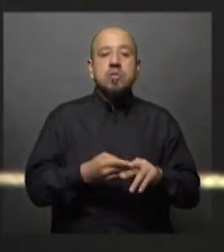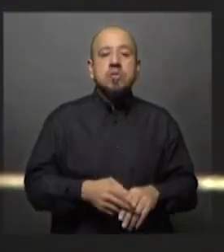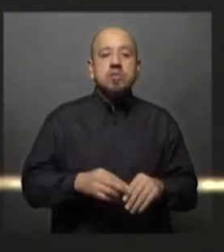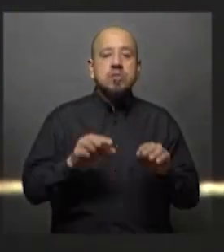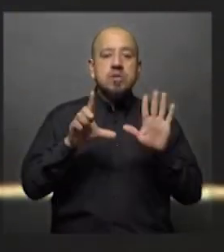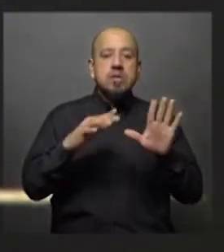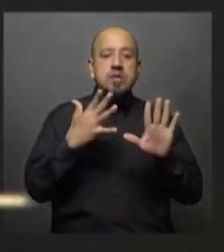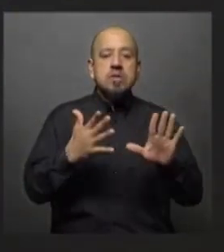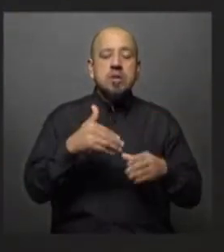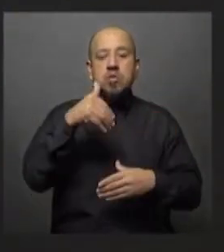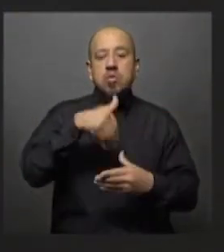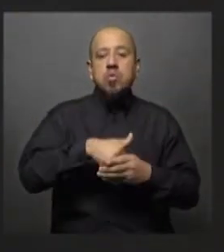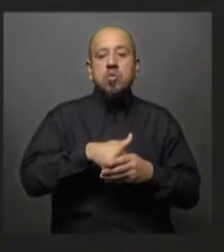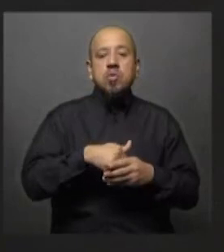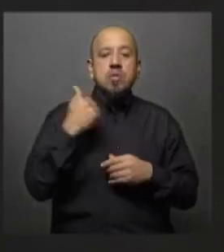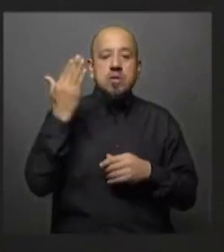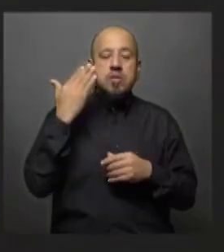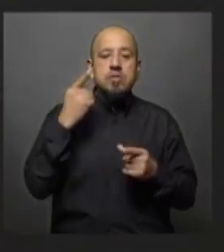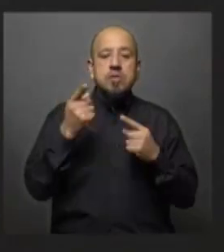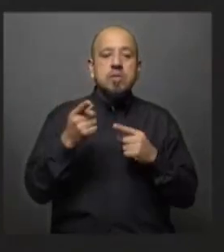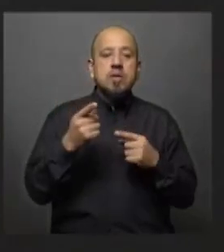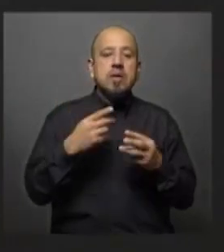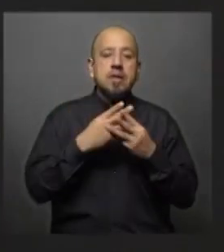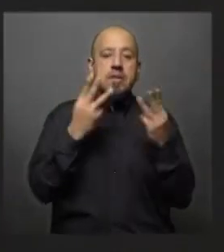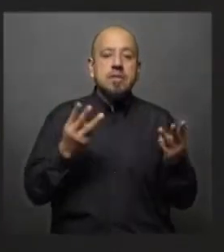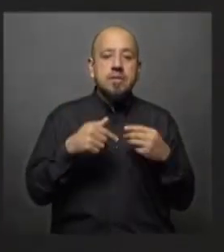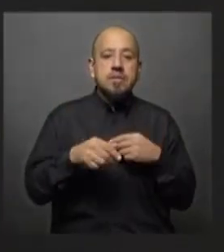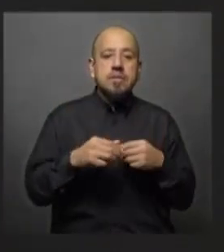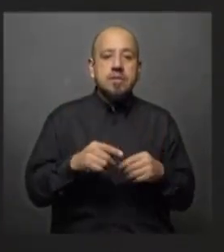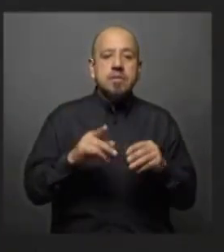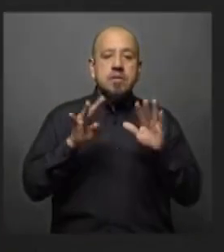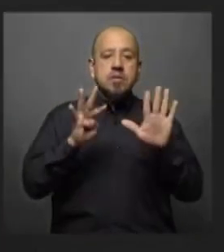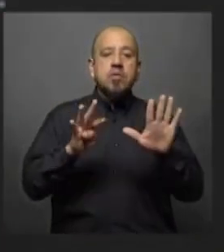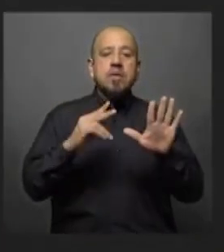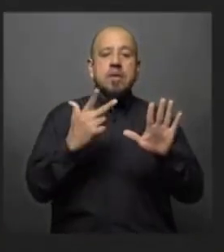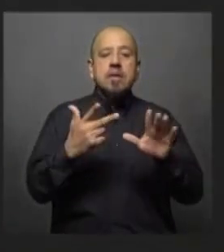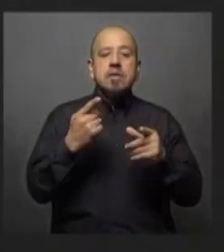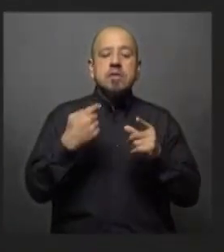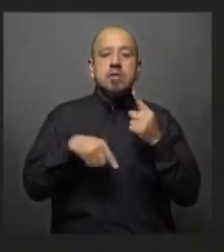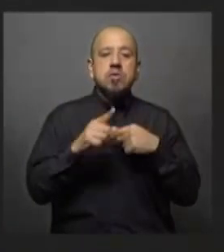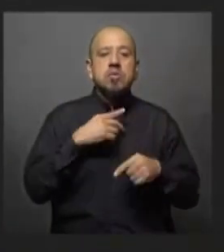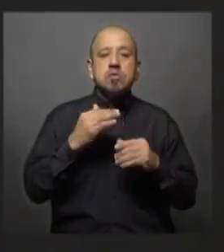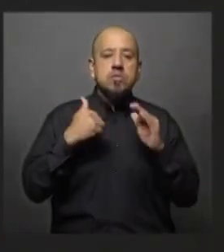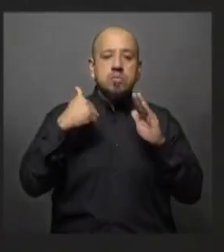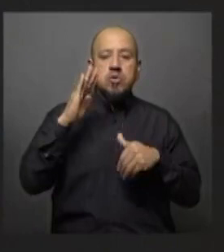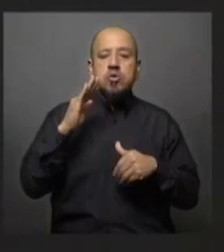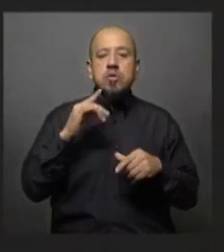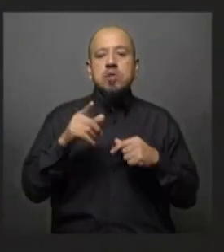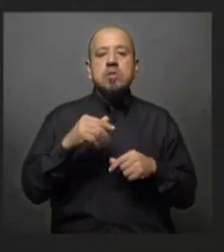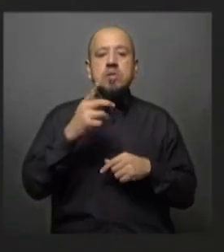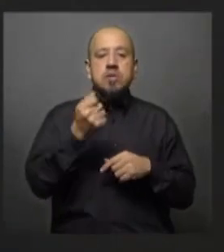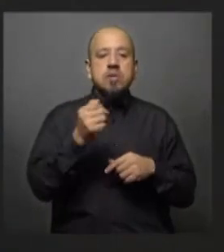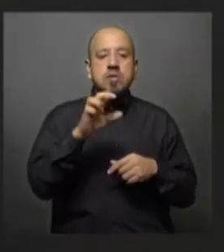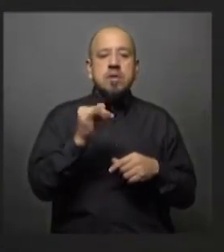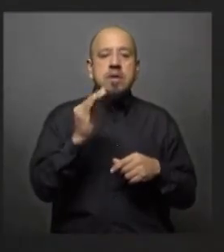75 votos de la asamblea general del claustro y consiguió 93 Así que con una amplísima mayoría Rodrigo